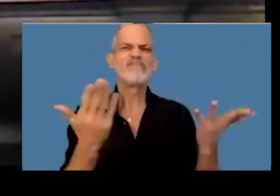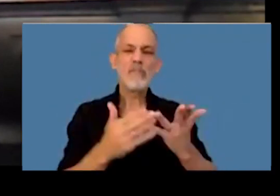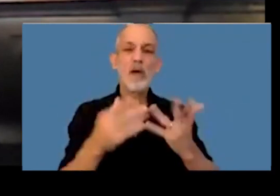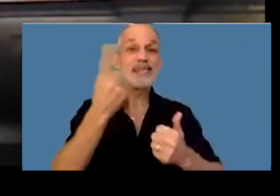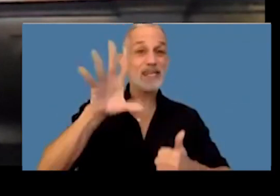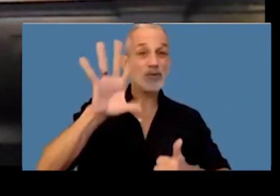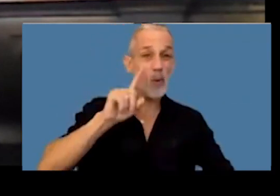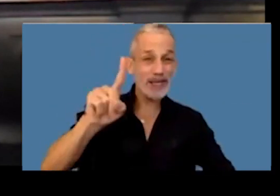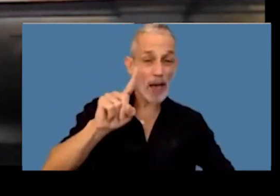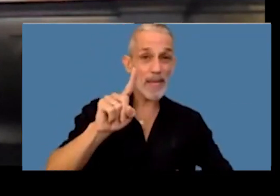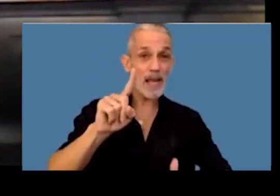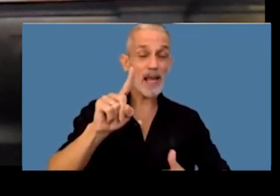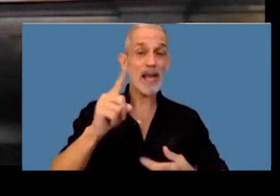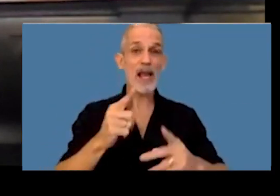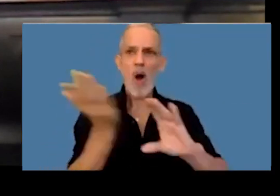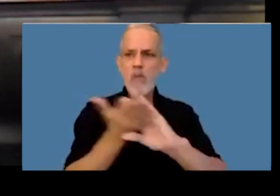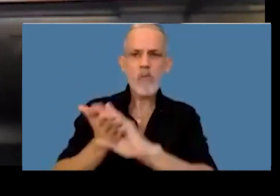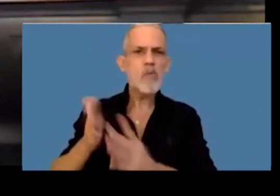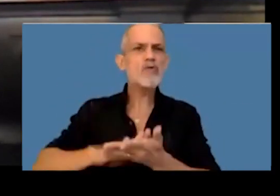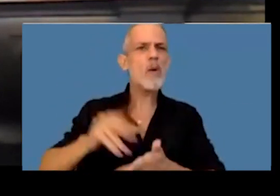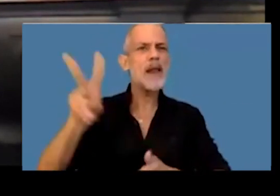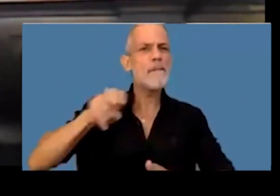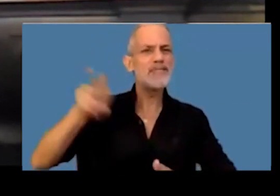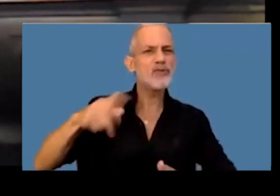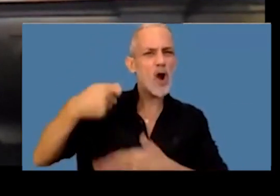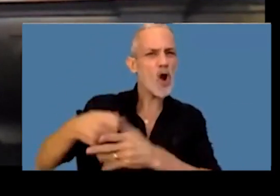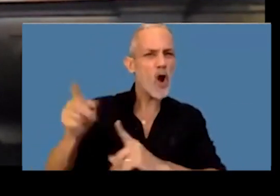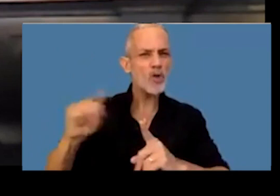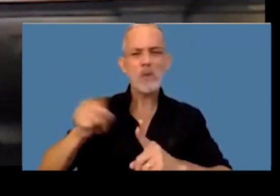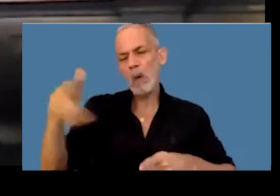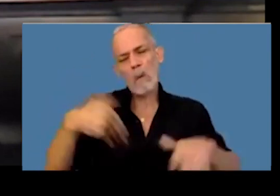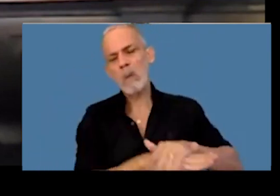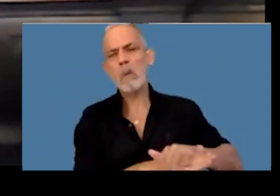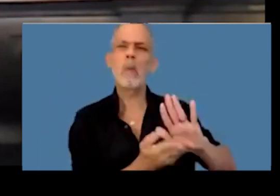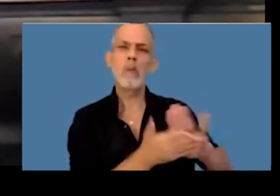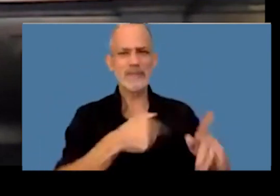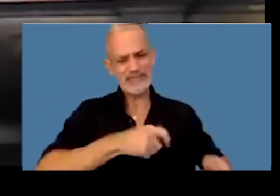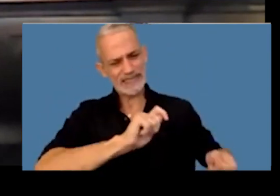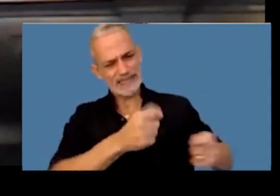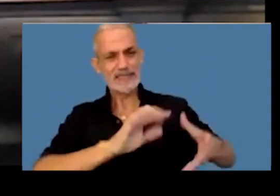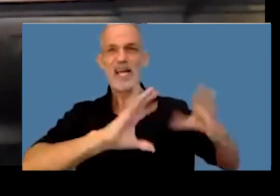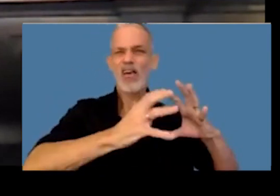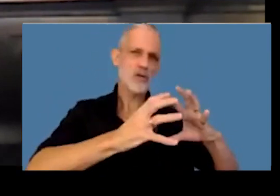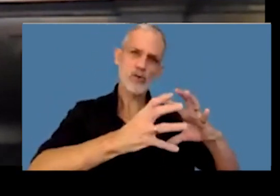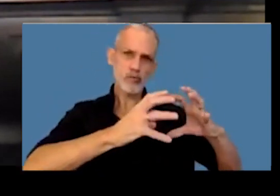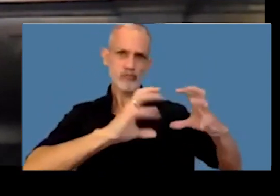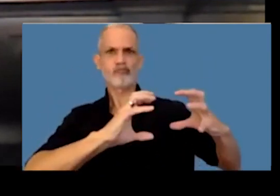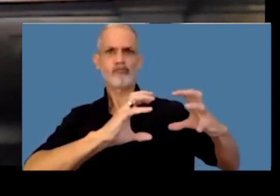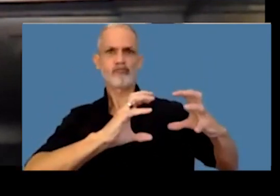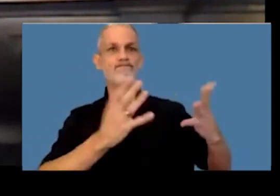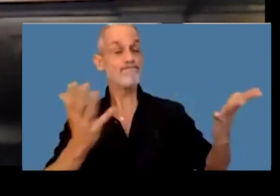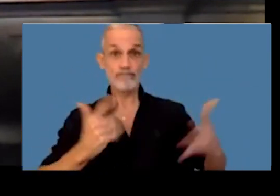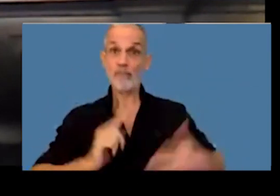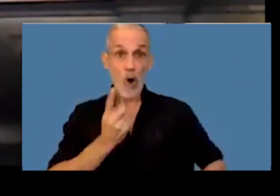150.000 expedientes de pensiones no contributivas, y nosotros estamos revirtiendo todo eso. Es un orgullo para